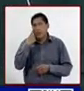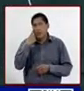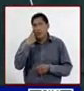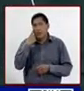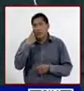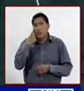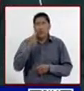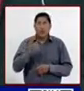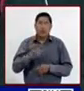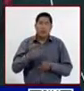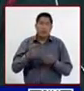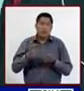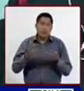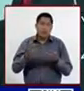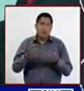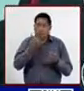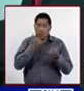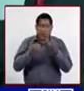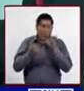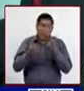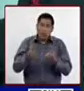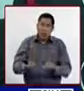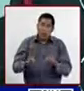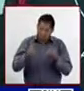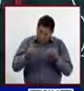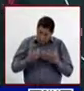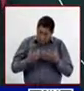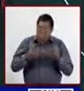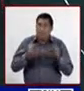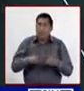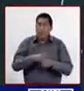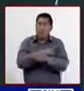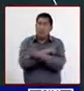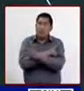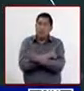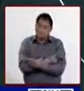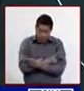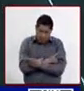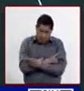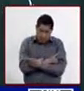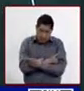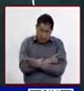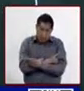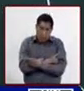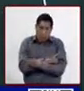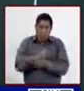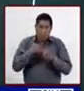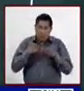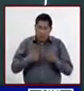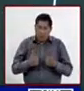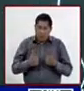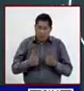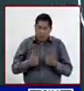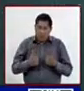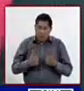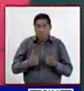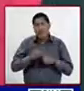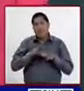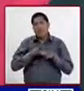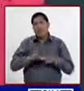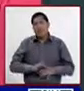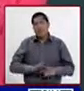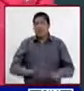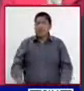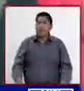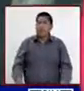lugar que no conozco. Me han dado un lugarcito para poder descansar, donde voy a descansar bien,